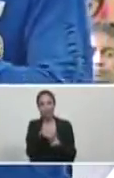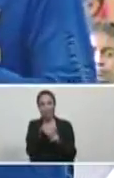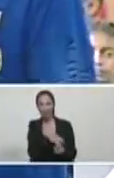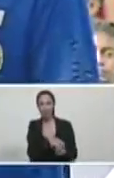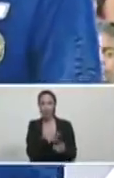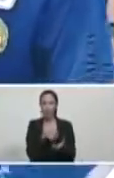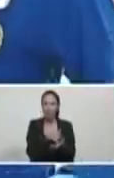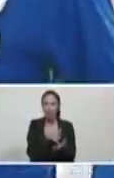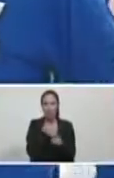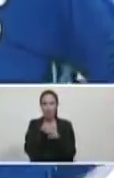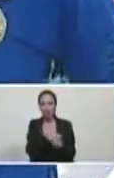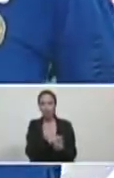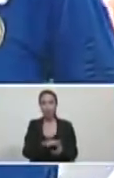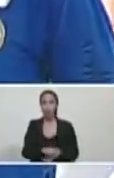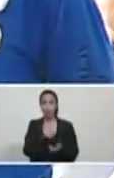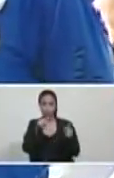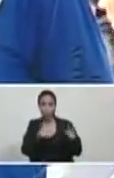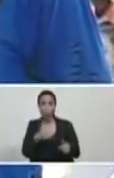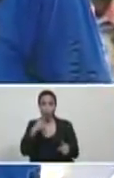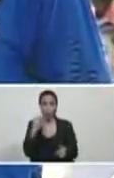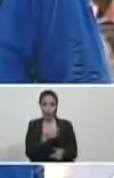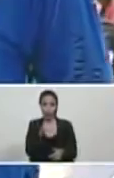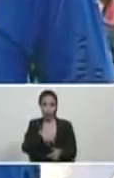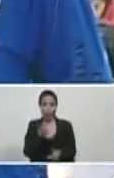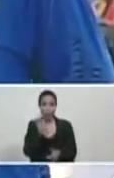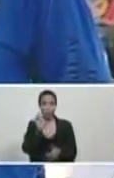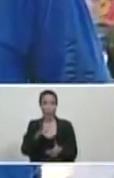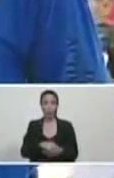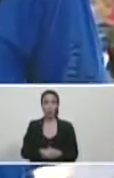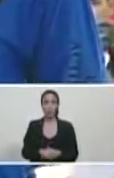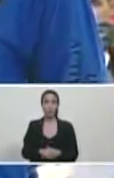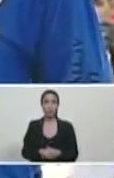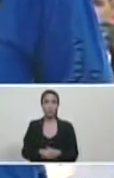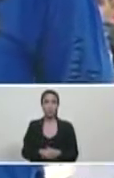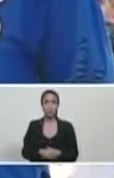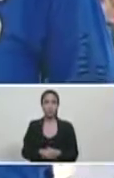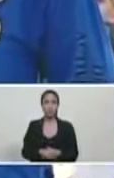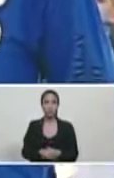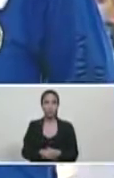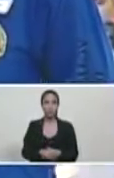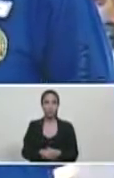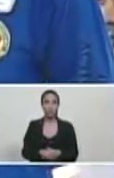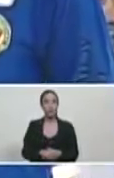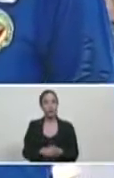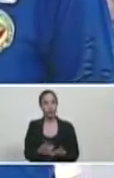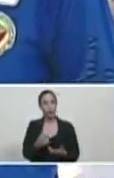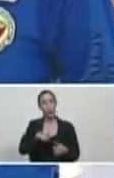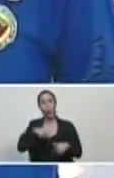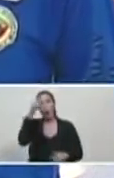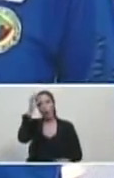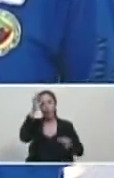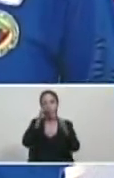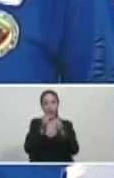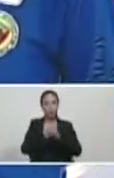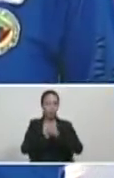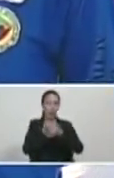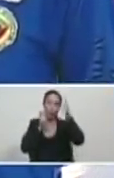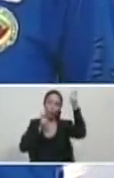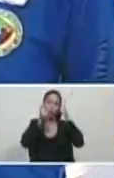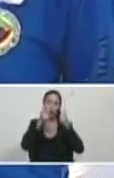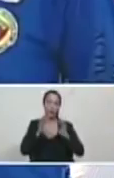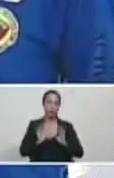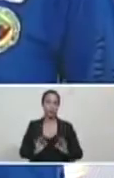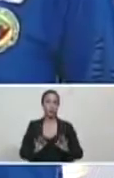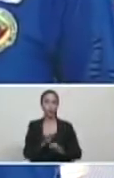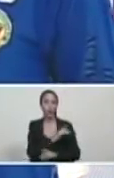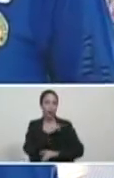Hoy más que nunca creemos en nuestra patria bolivariana. Hoy más que nunca creemos en el comandante Chávez. Y somos nosotros